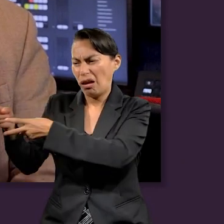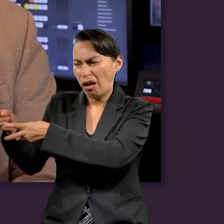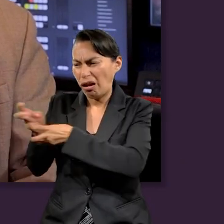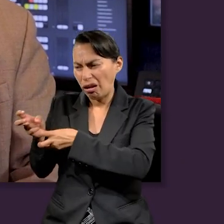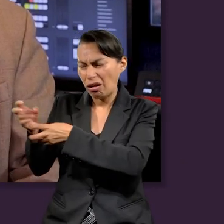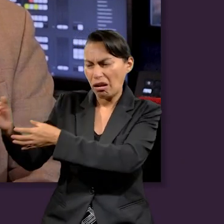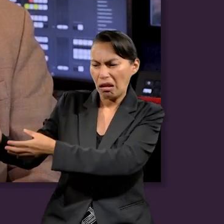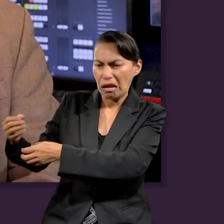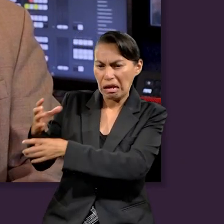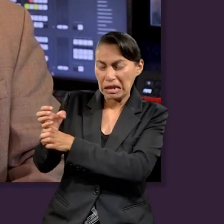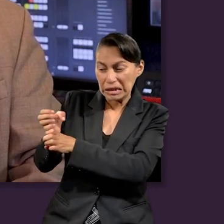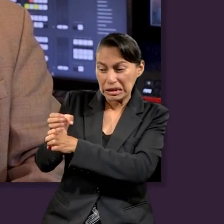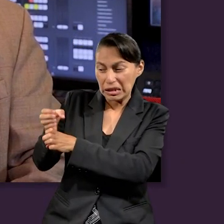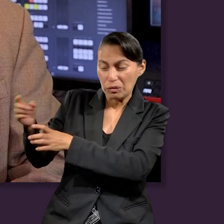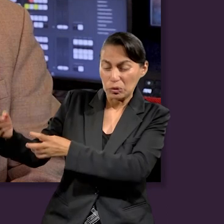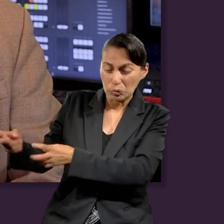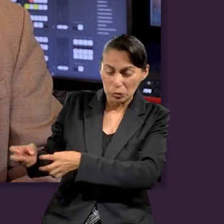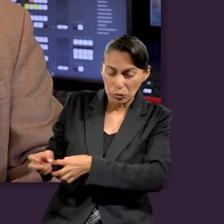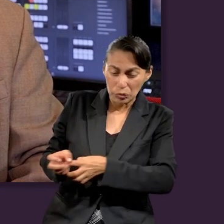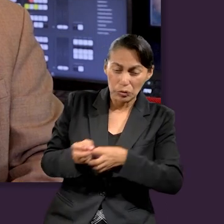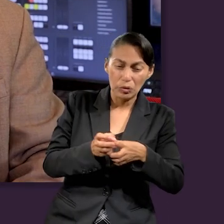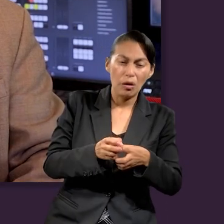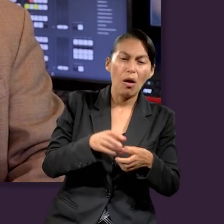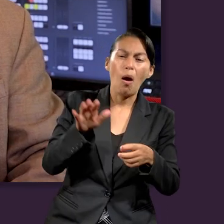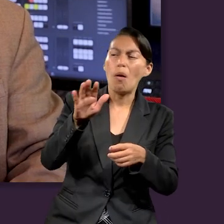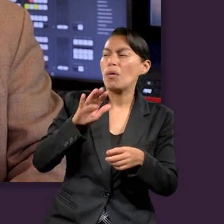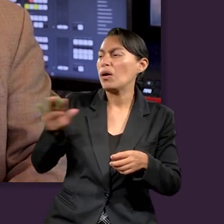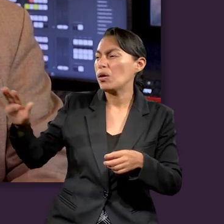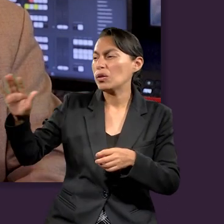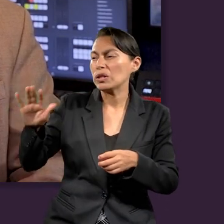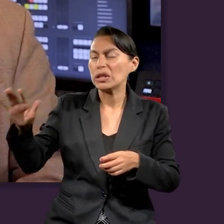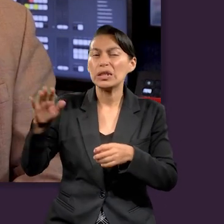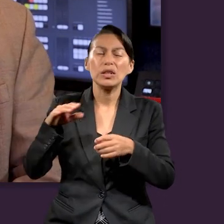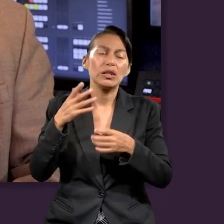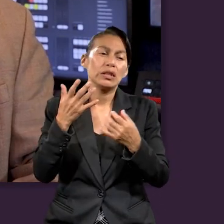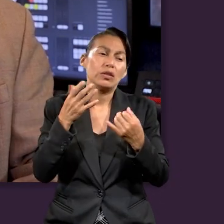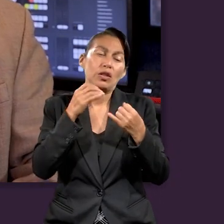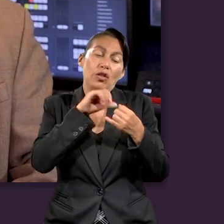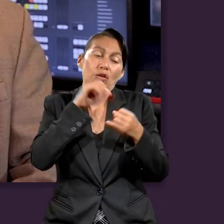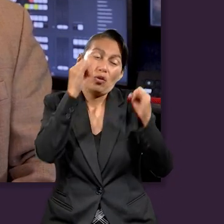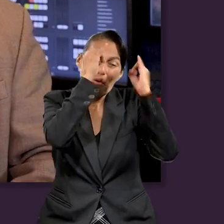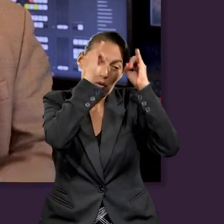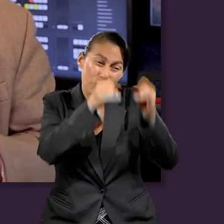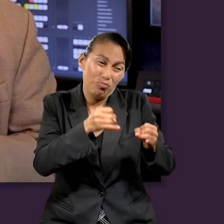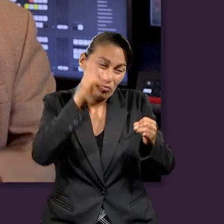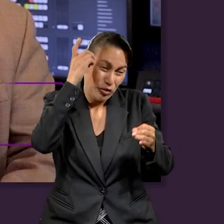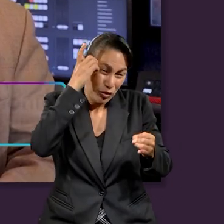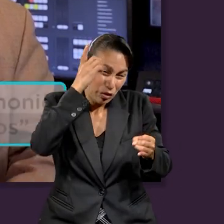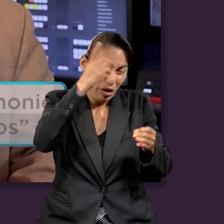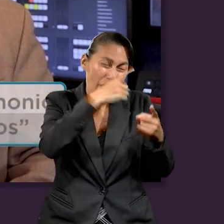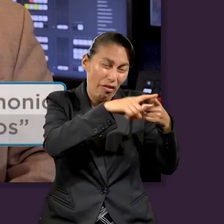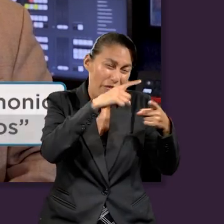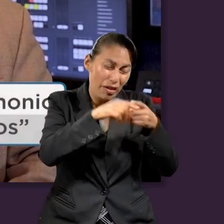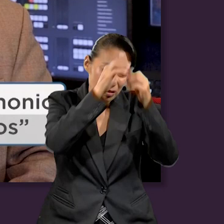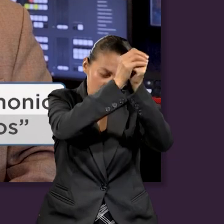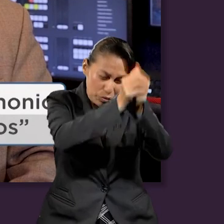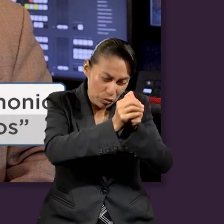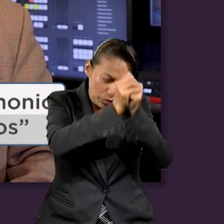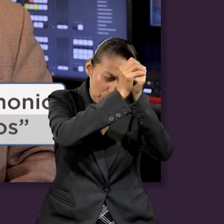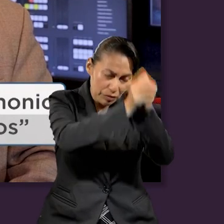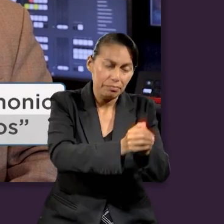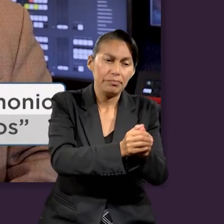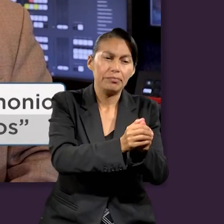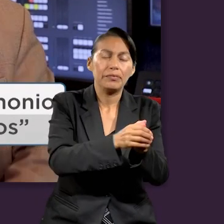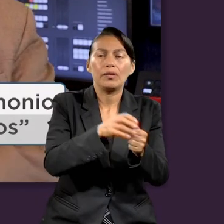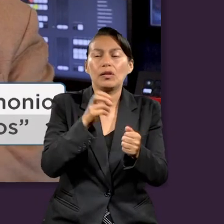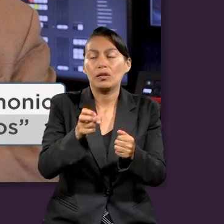de esto fue precisamente porque el pueblo de Israel había adorado a otros dioses. Sin embargo, el testimonio de